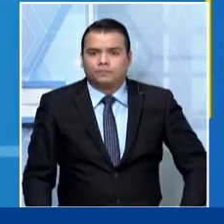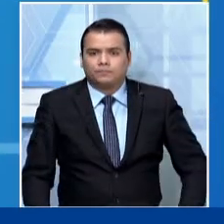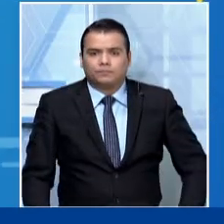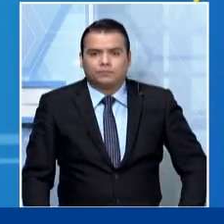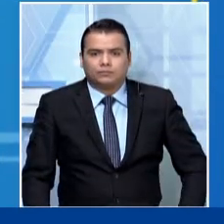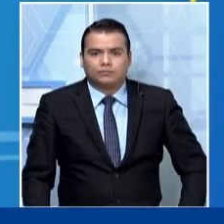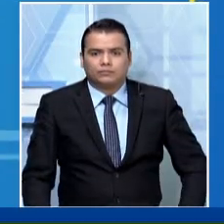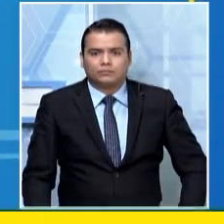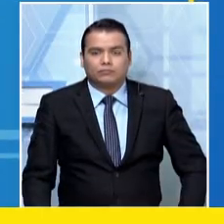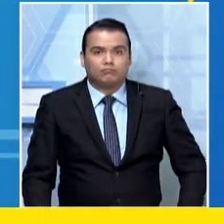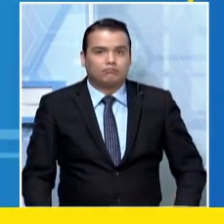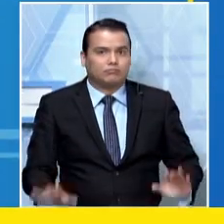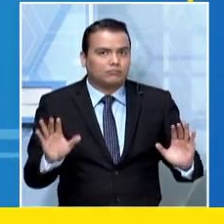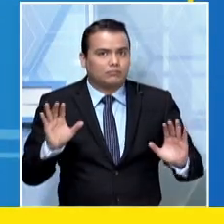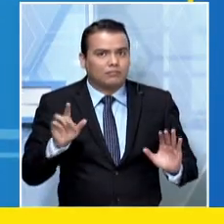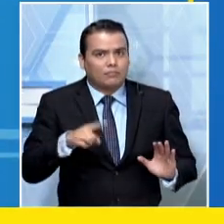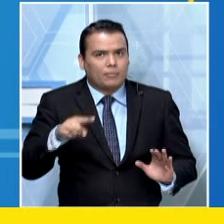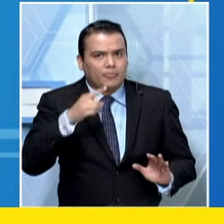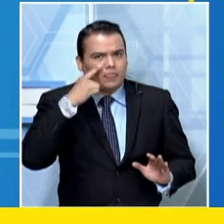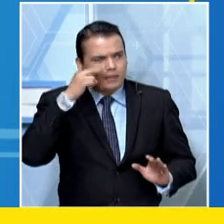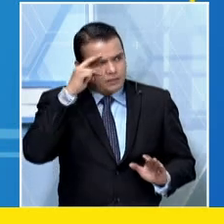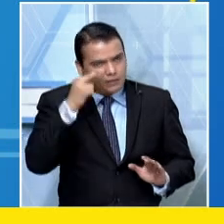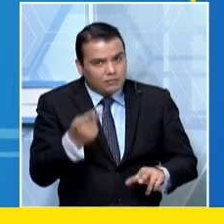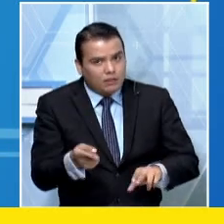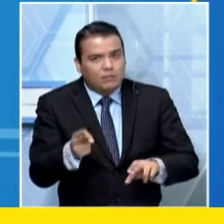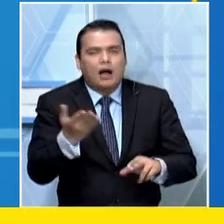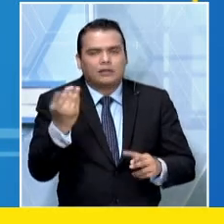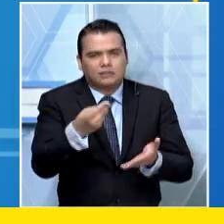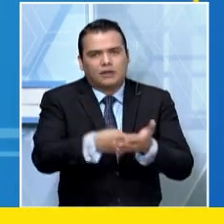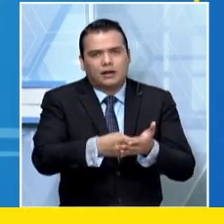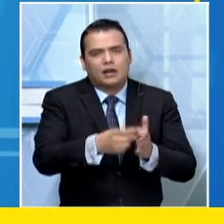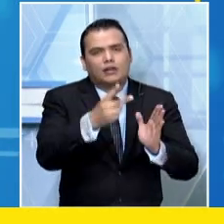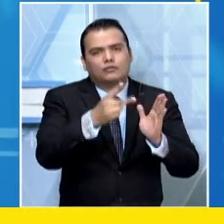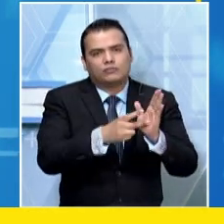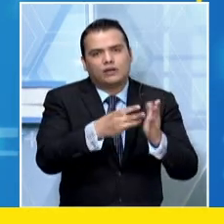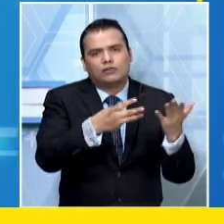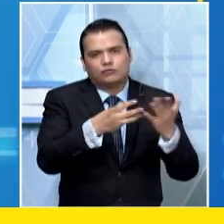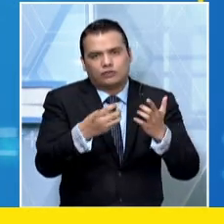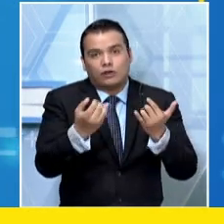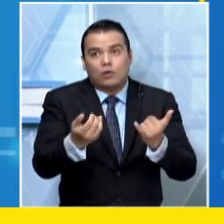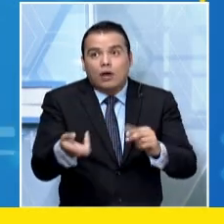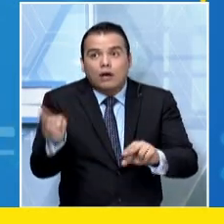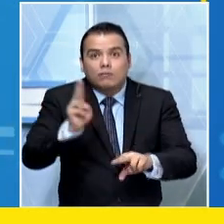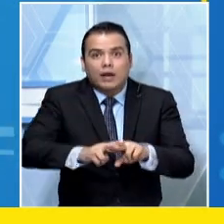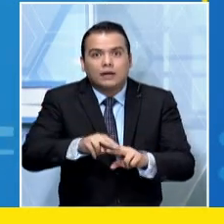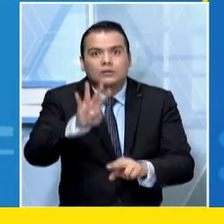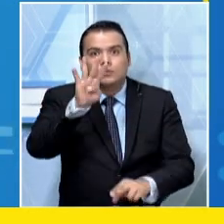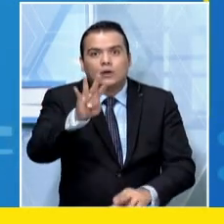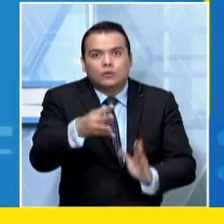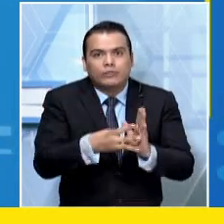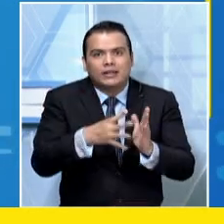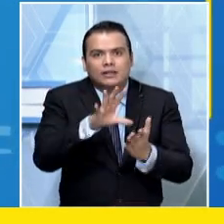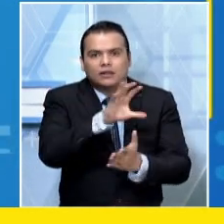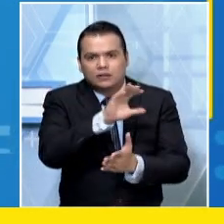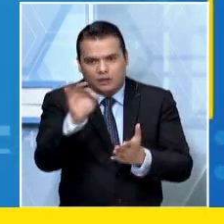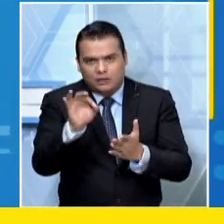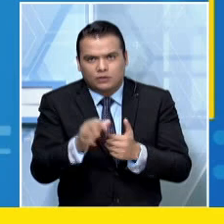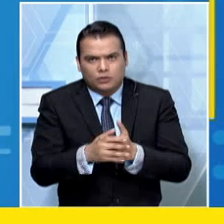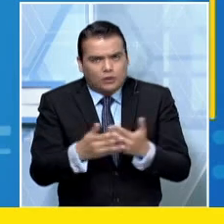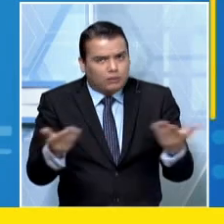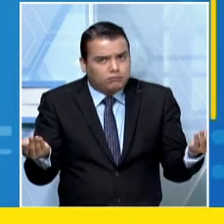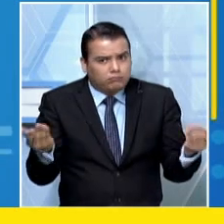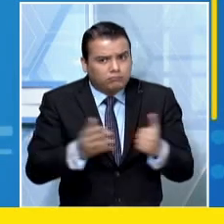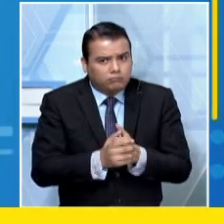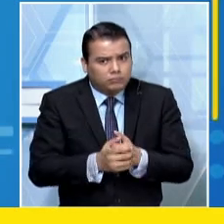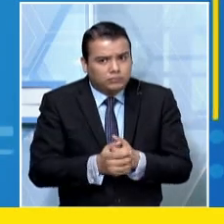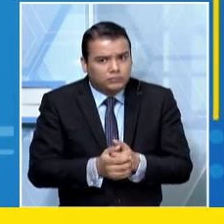Se ha incrementado abusivamente el pasaje de 2.800 a 4.500 sin permiso del gobierno y las entidades competentes municipales.